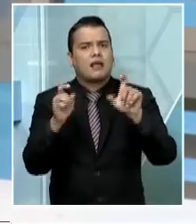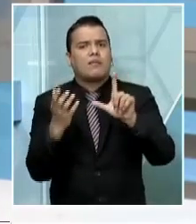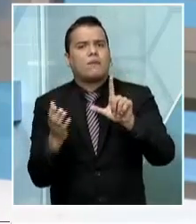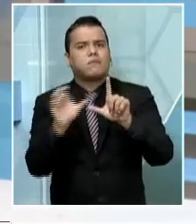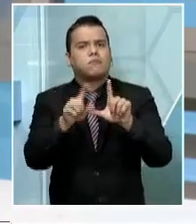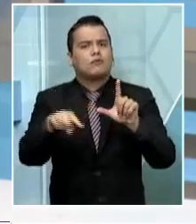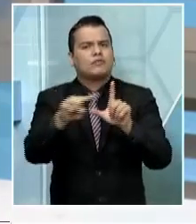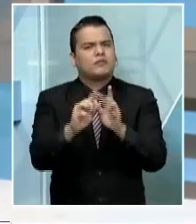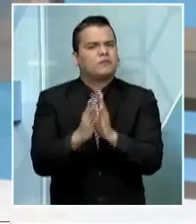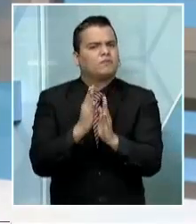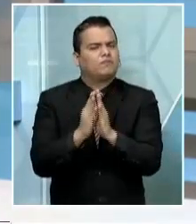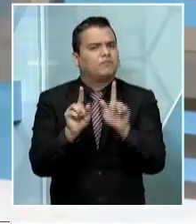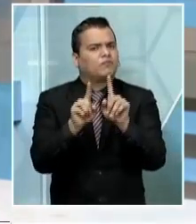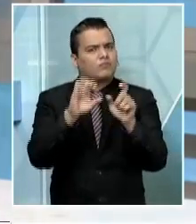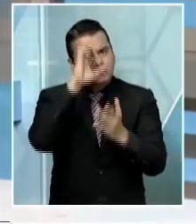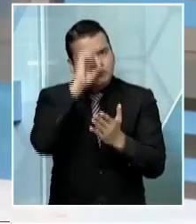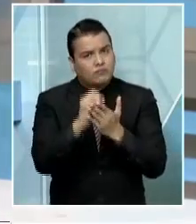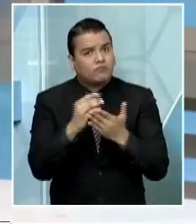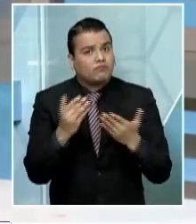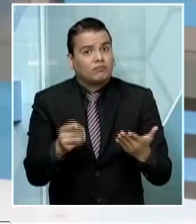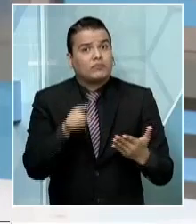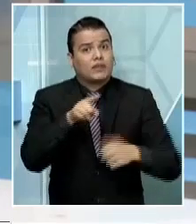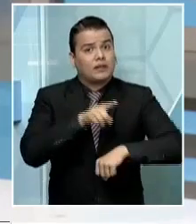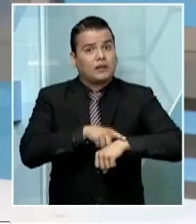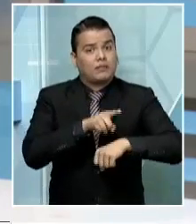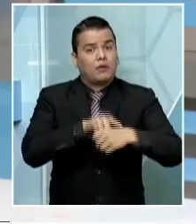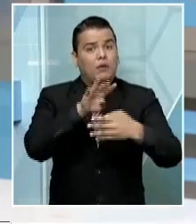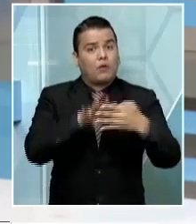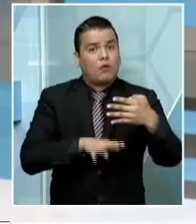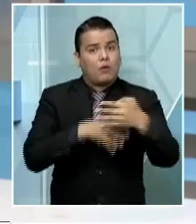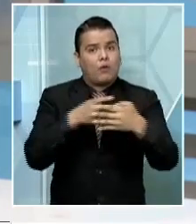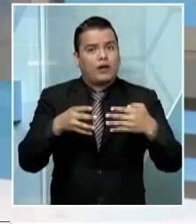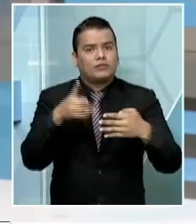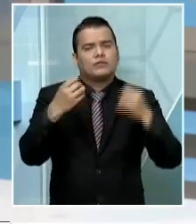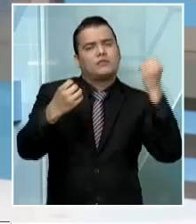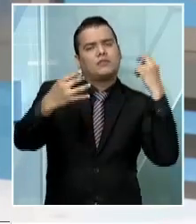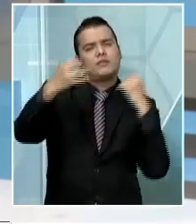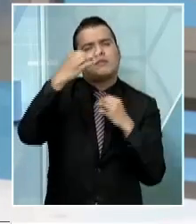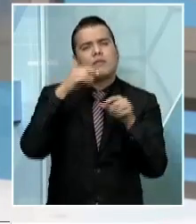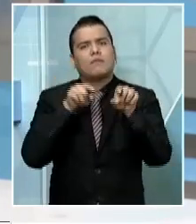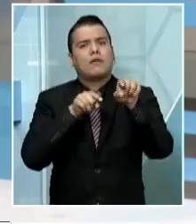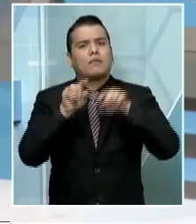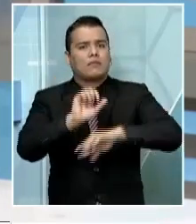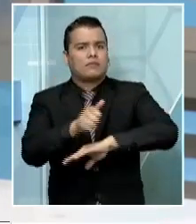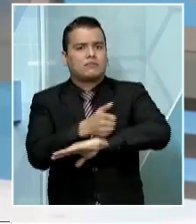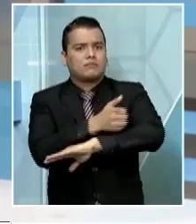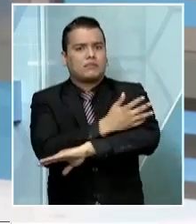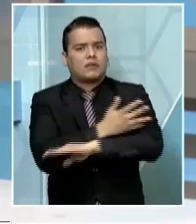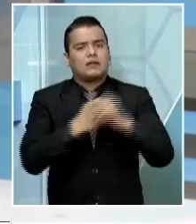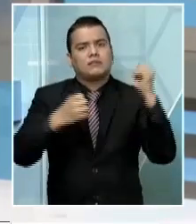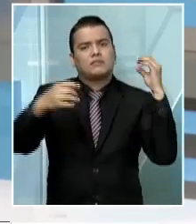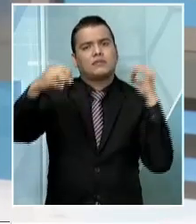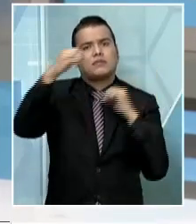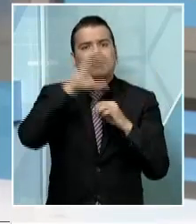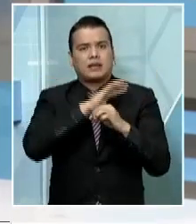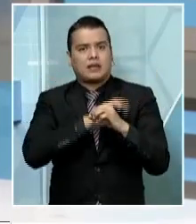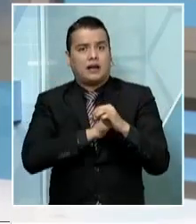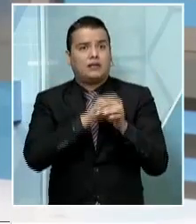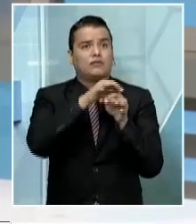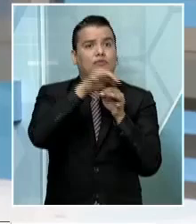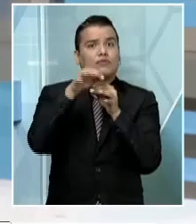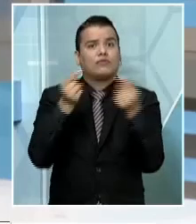que nos diga si estaría de acuerdo con aumentar el horario de la rumba hasta las 4 de la mañana en bares y discotecas del área metropolitana de